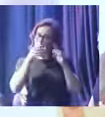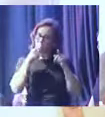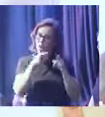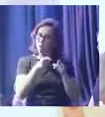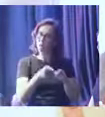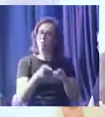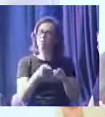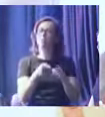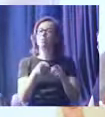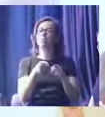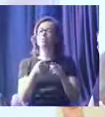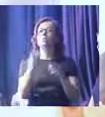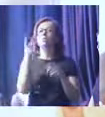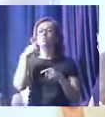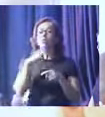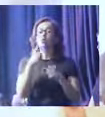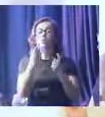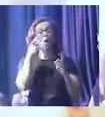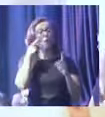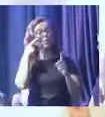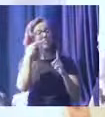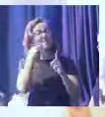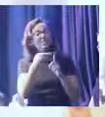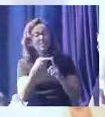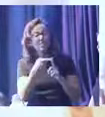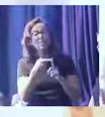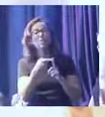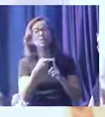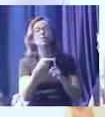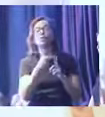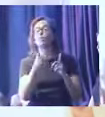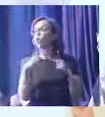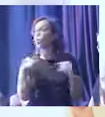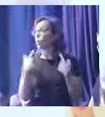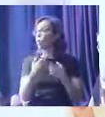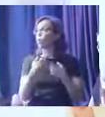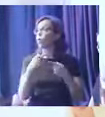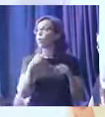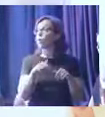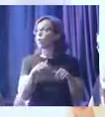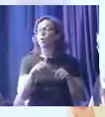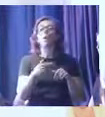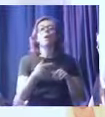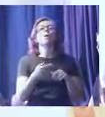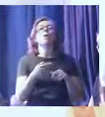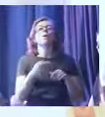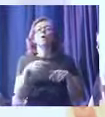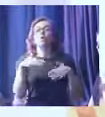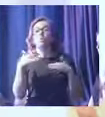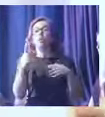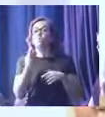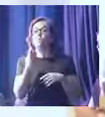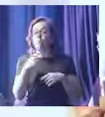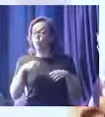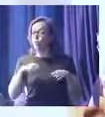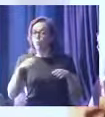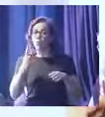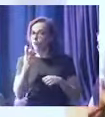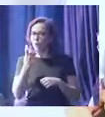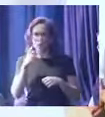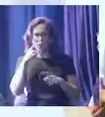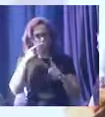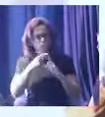va por ahí, y para eso el objetivo que nos tenemos que plantear tiene que ser más poderoso que todos nosotros.